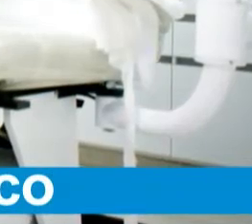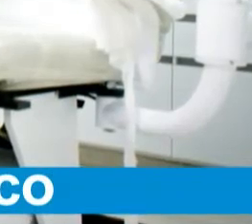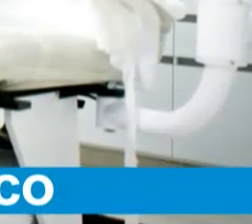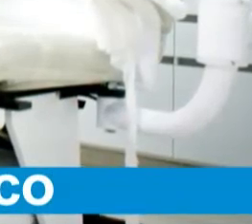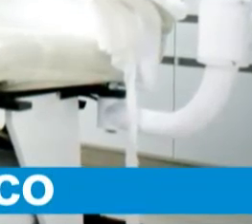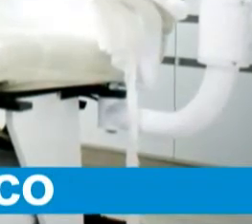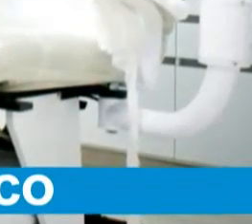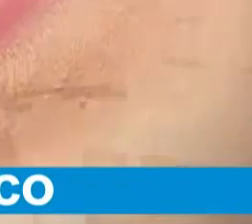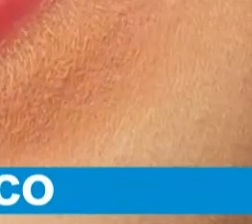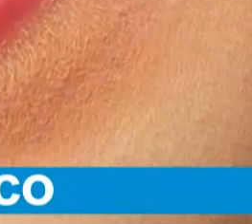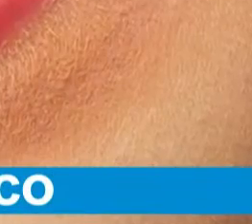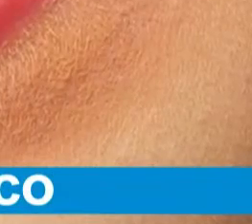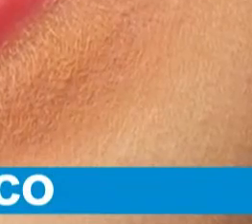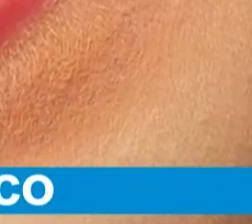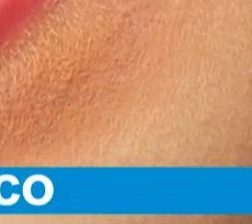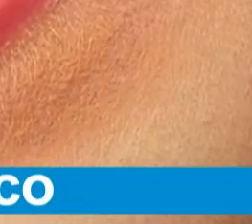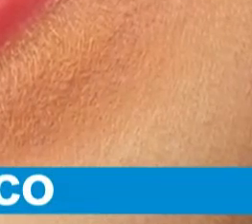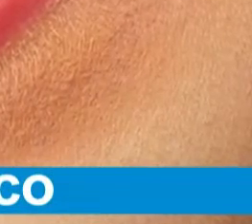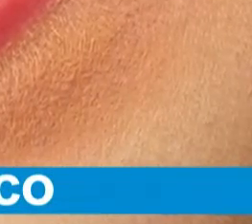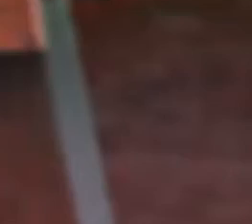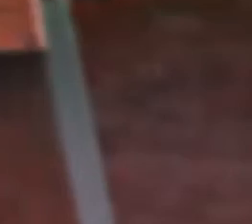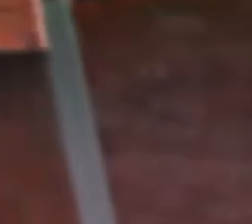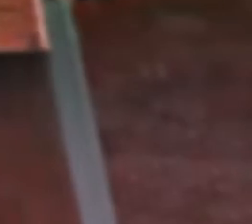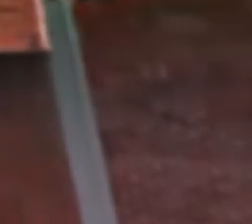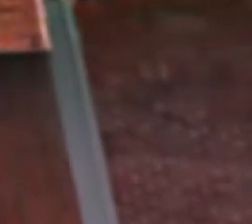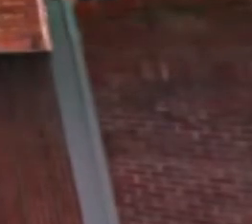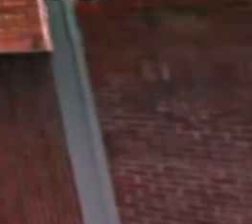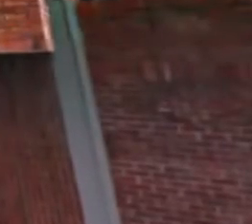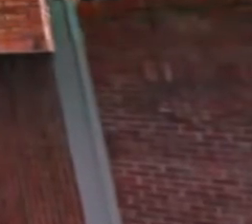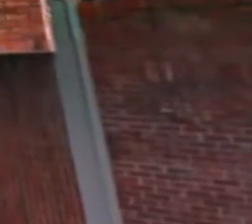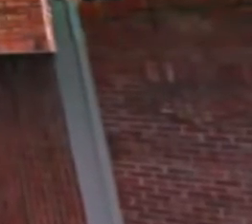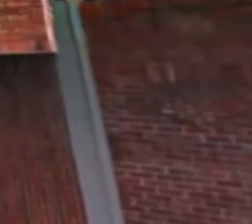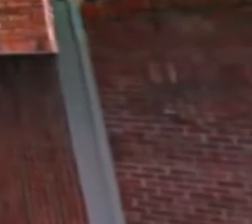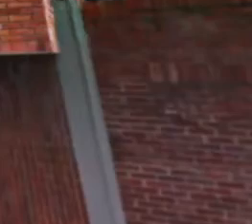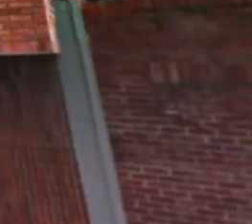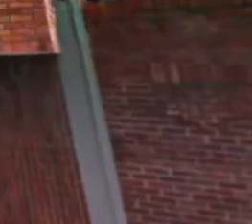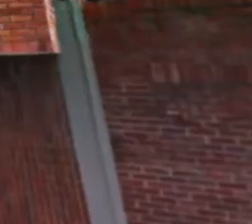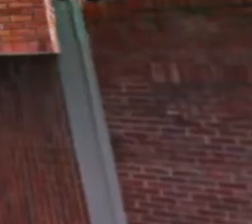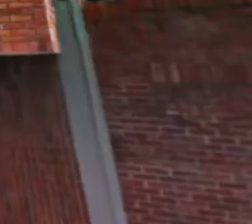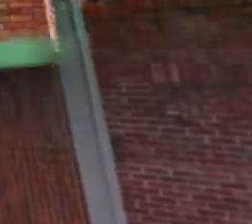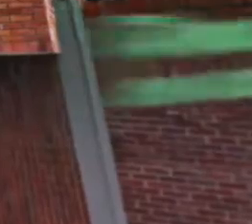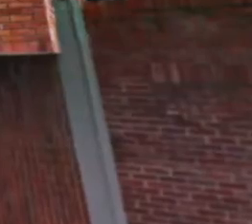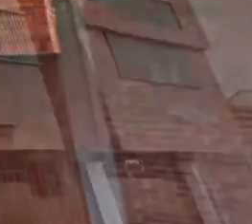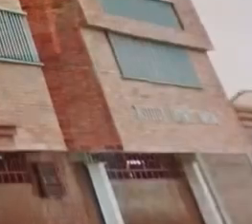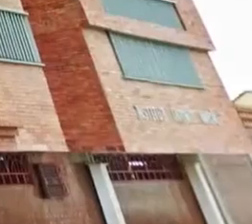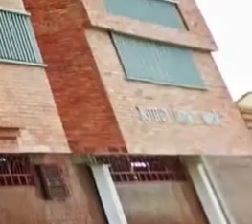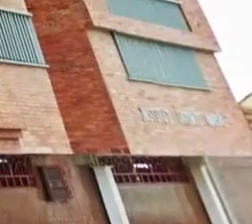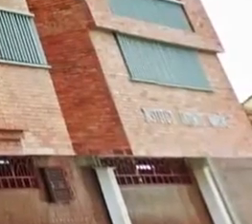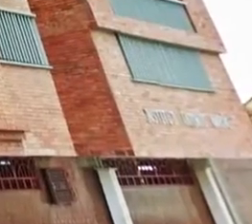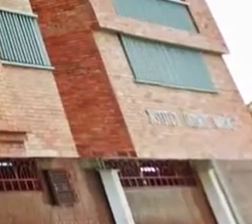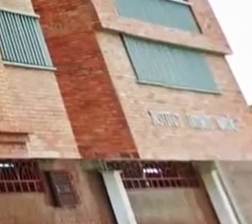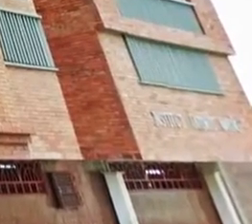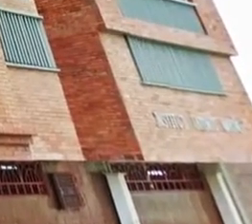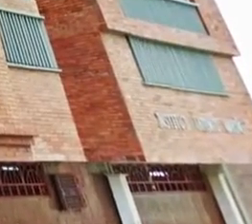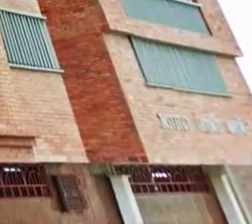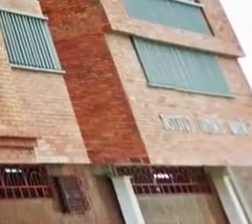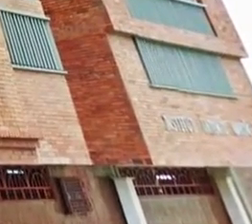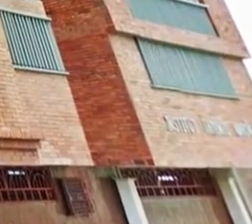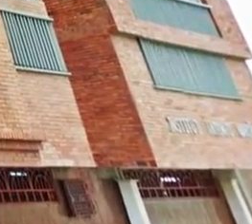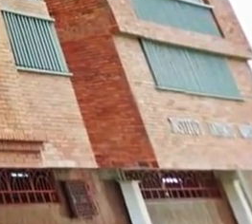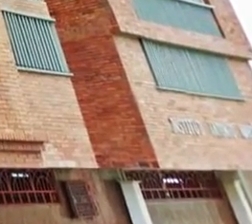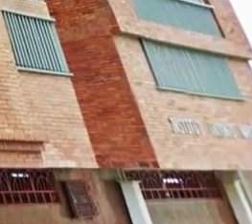tecnología a los mejores precios instituto antonio nariño formación integral con excelencia académica seguimos